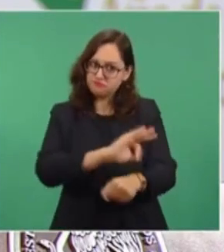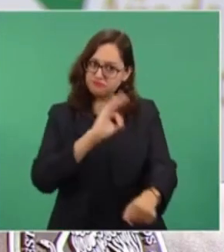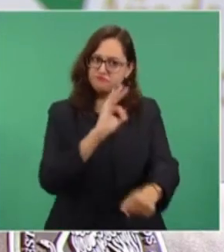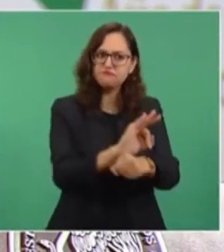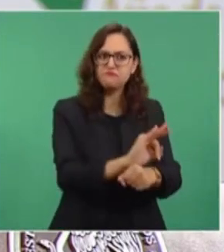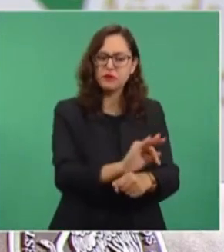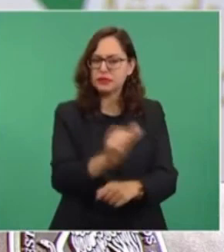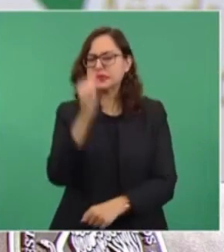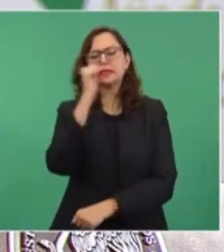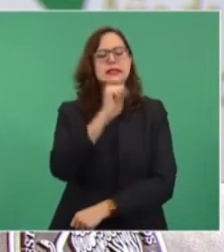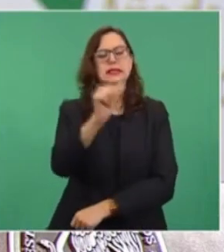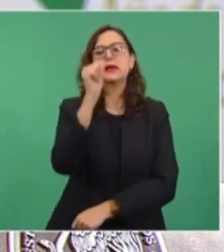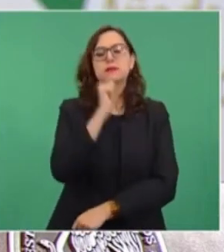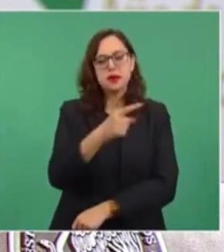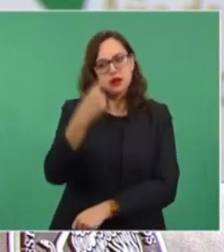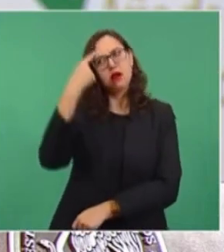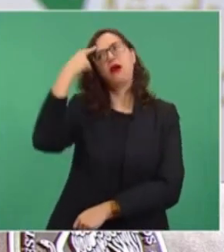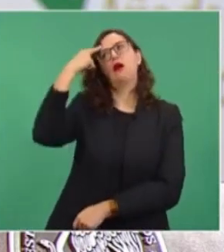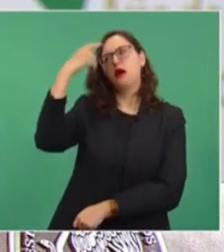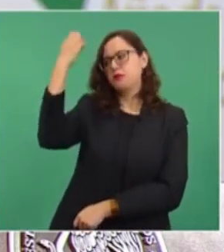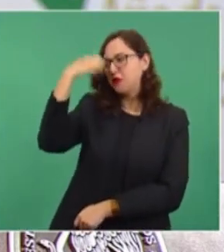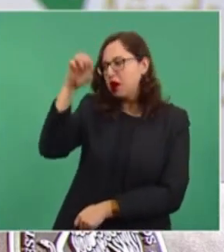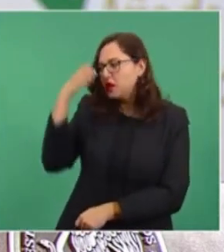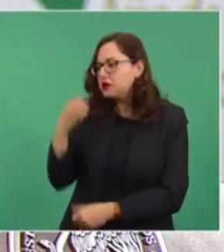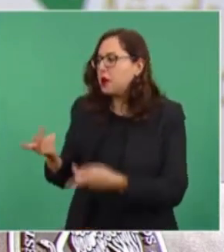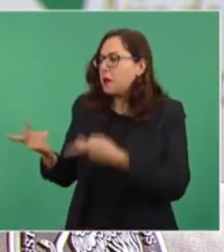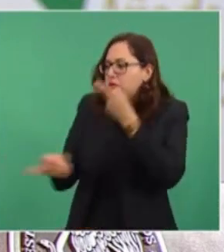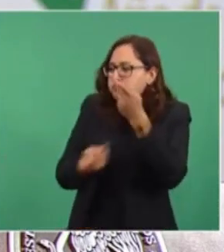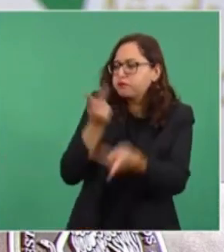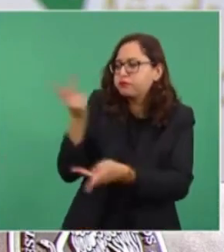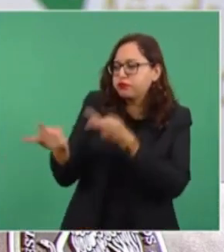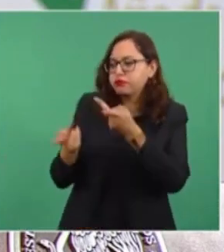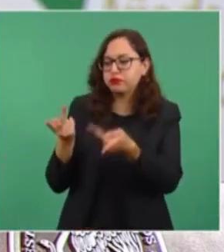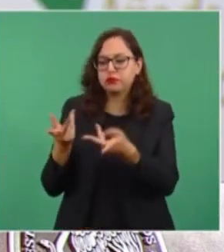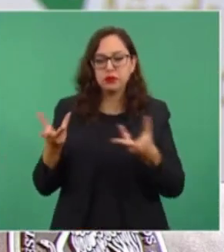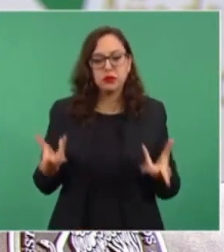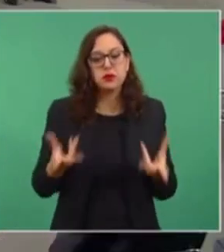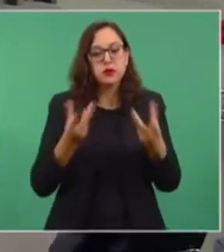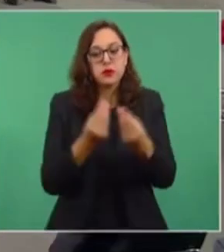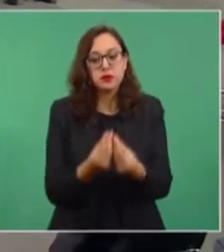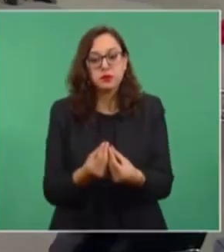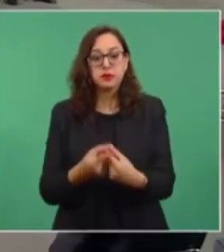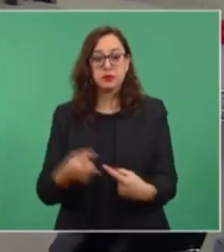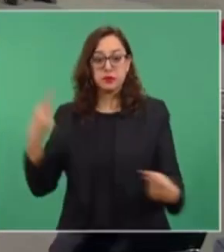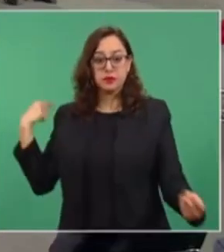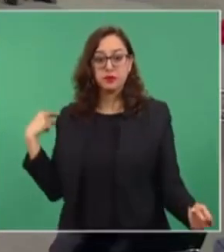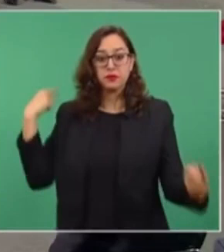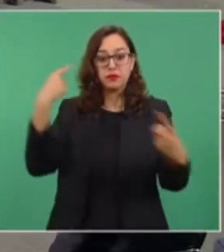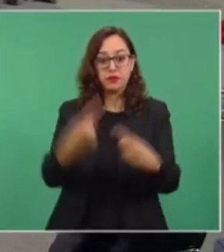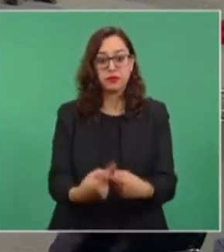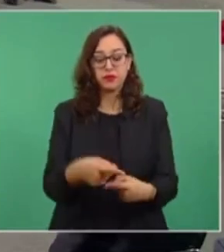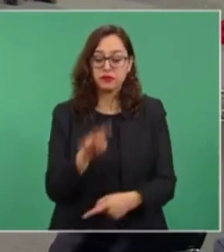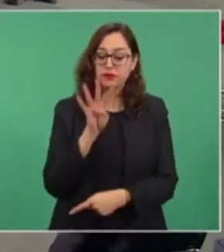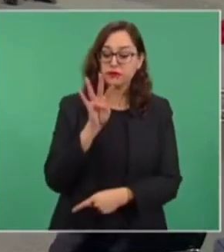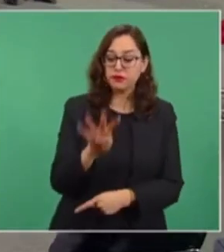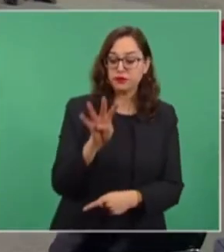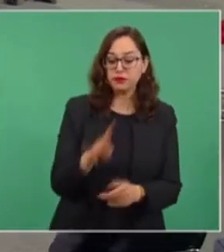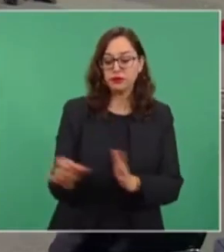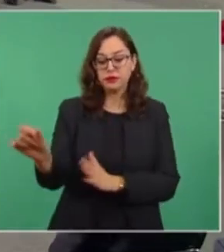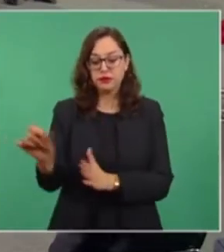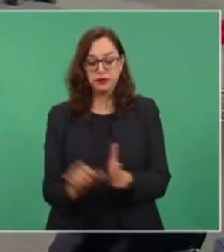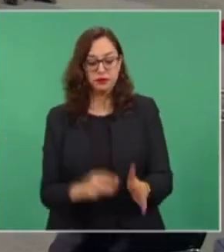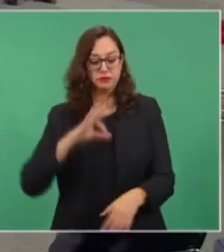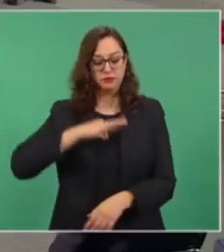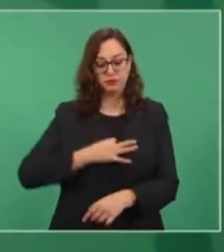del conocimiento y de la experiencia. En estos 19 meses de pandemia y con el apoyo de las nuevas tecnologías de trabajo